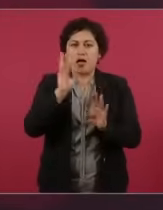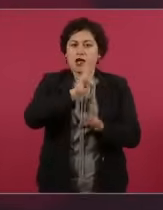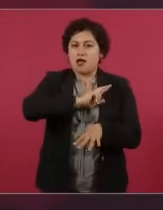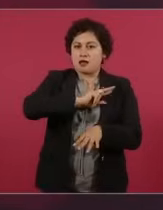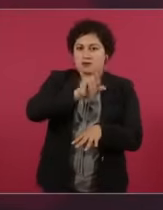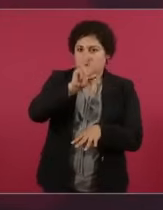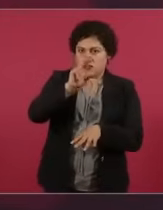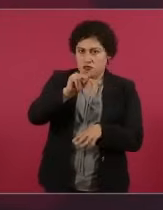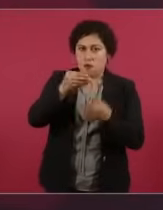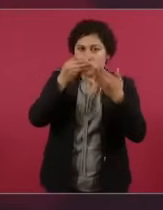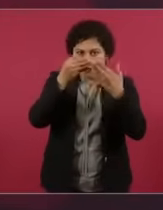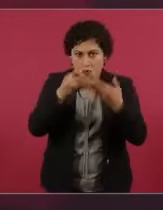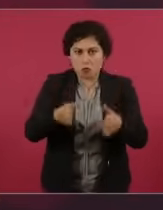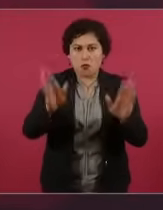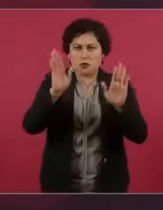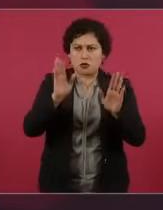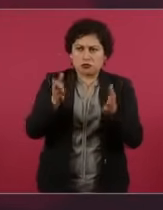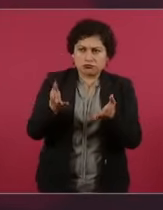Debe de haber, pues,